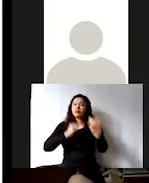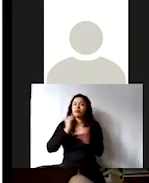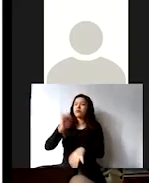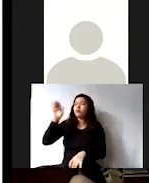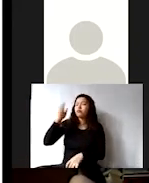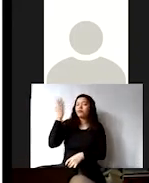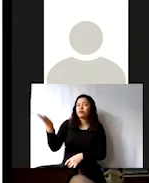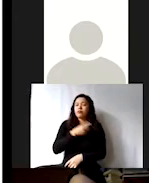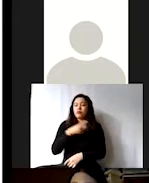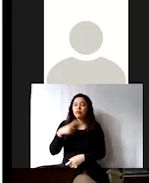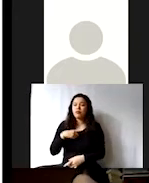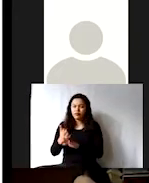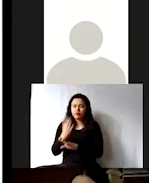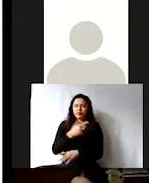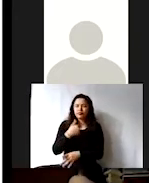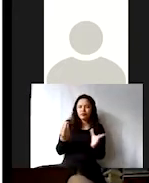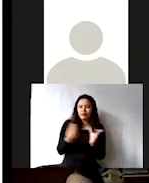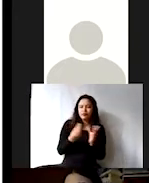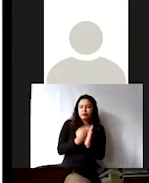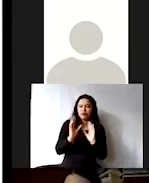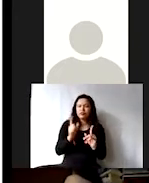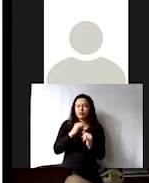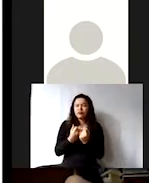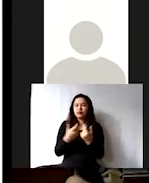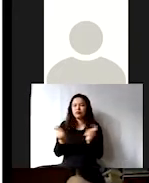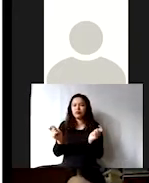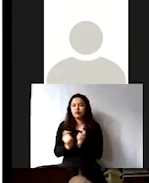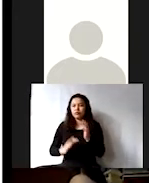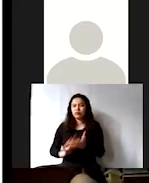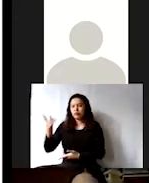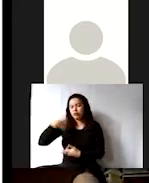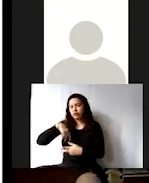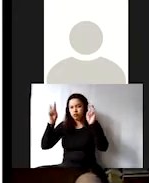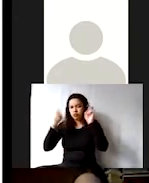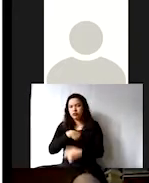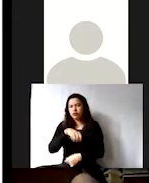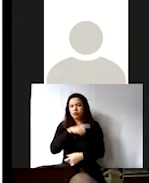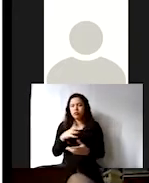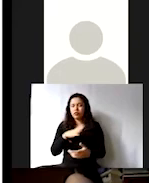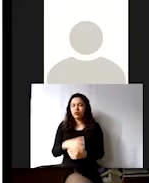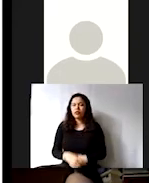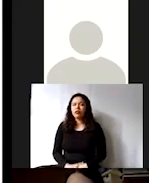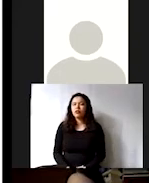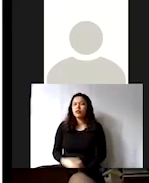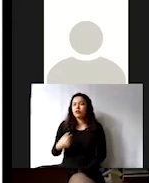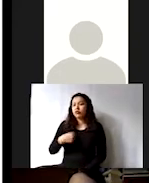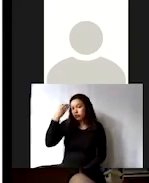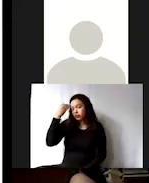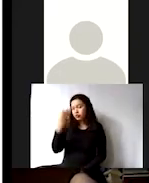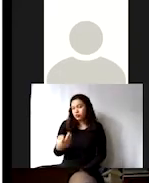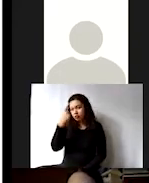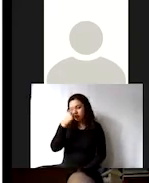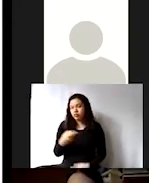la vez anterior. También hay grupos mayores específicos en el tema de salud. Yo de verdad me quiero tomar el tiempo a dejarles todo esto